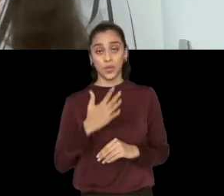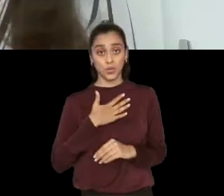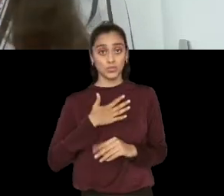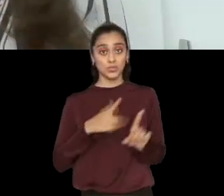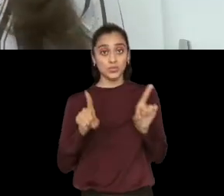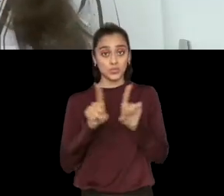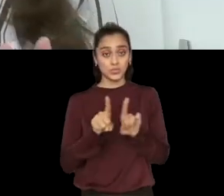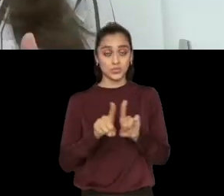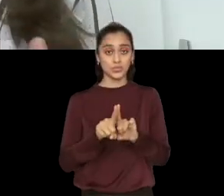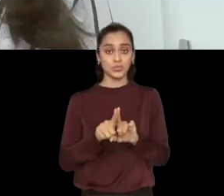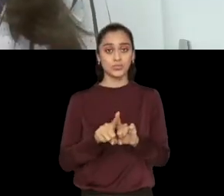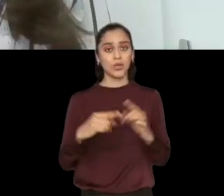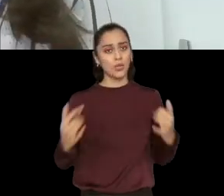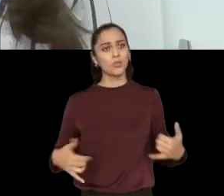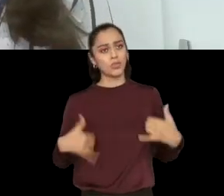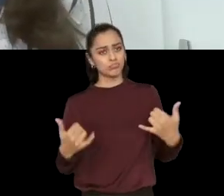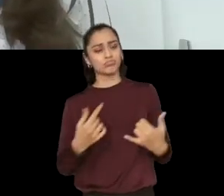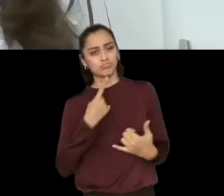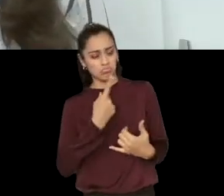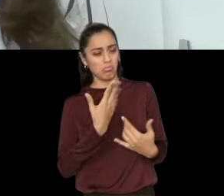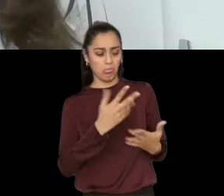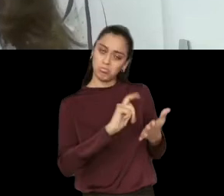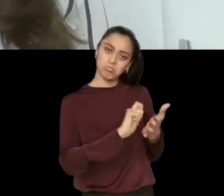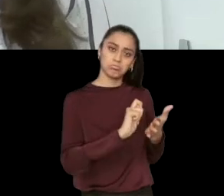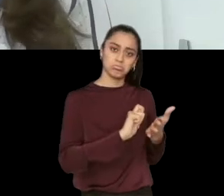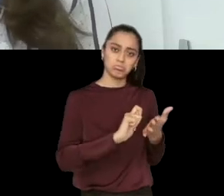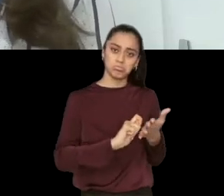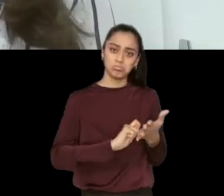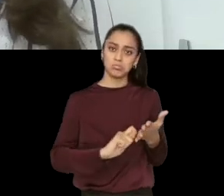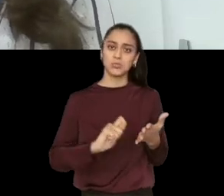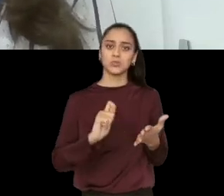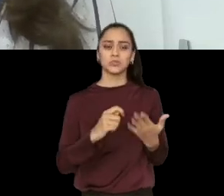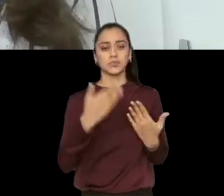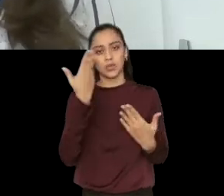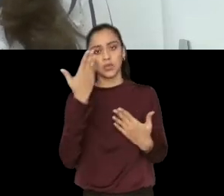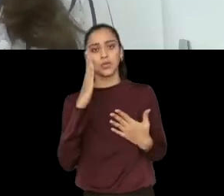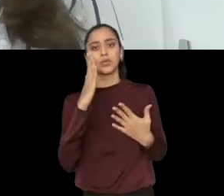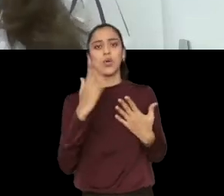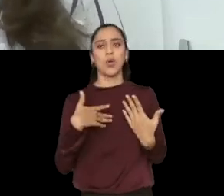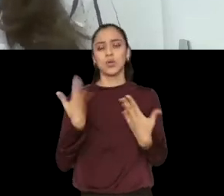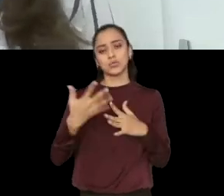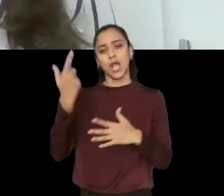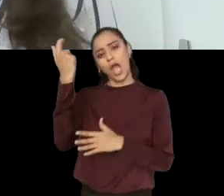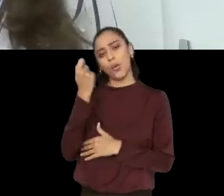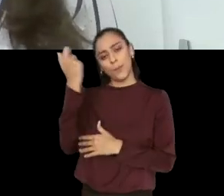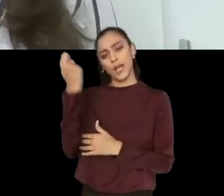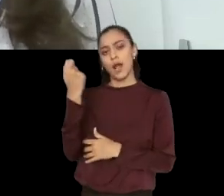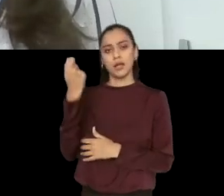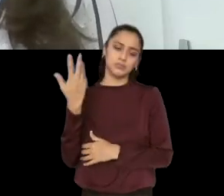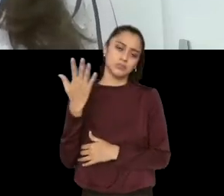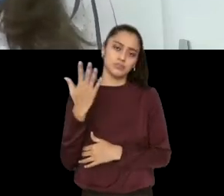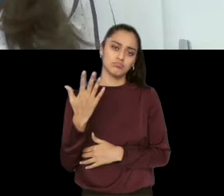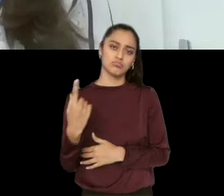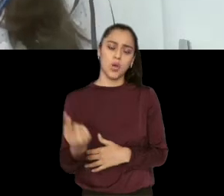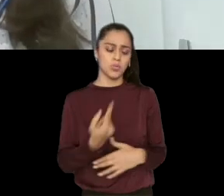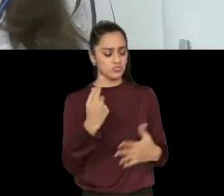incluyo, en algún momento decimos, bueno, voy a escribir, no sé, cuando me jubile,